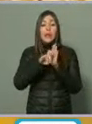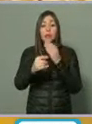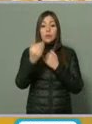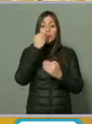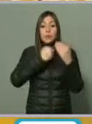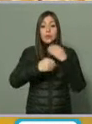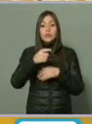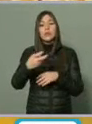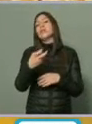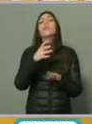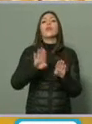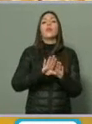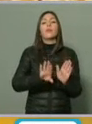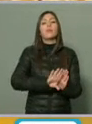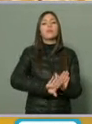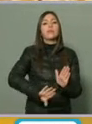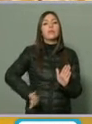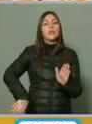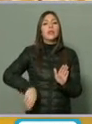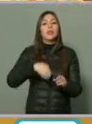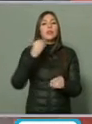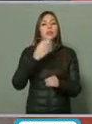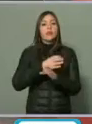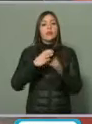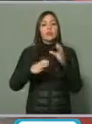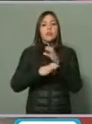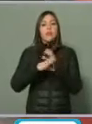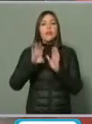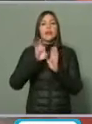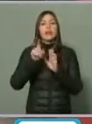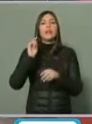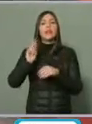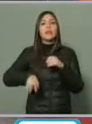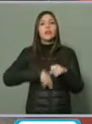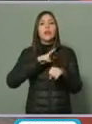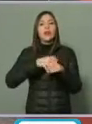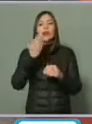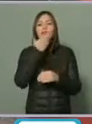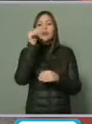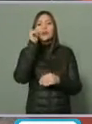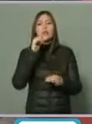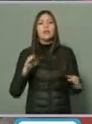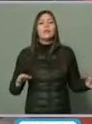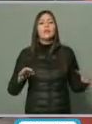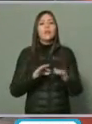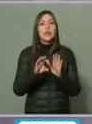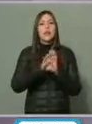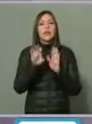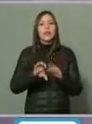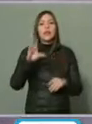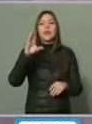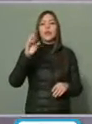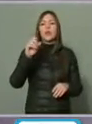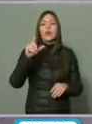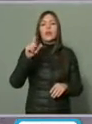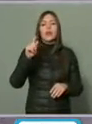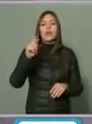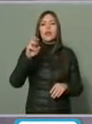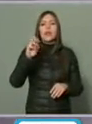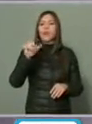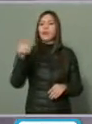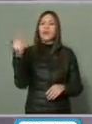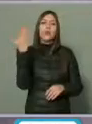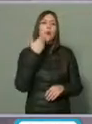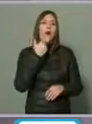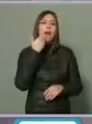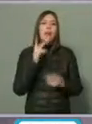proteína, estamos dejando fuera todos los componentes que normalmente van asociados a la proteína animal, que es como el colesterol. Ojo, obviamente, si